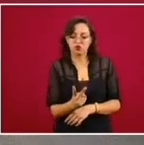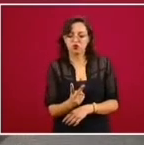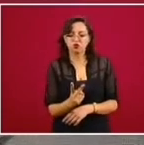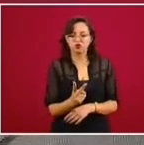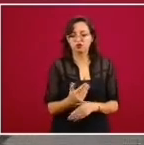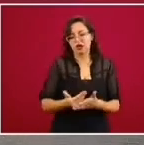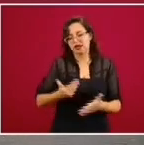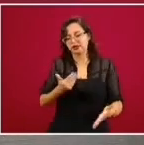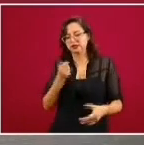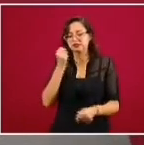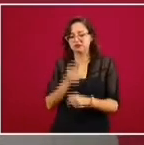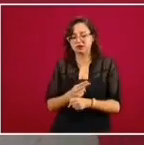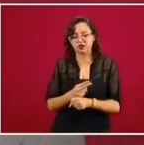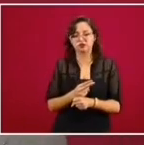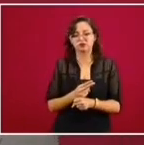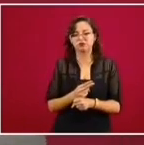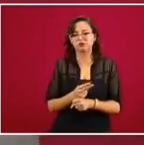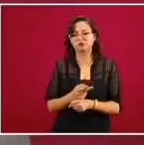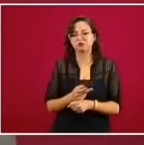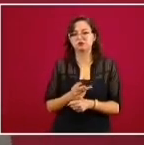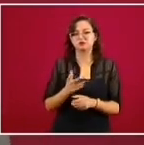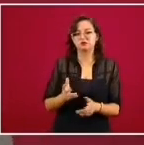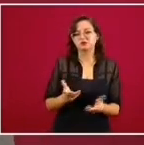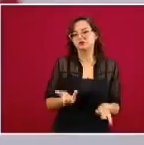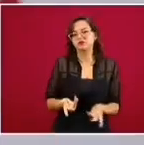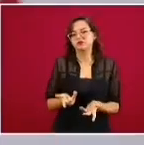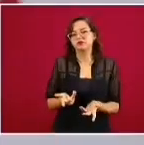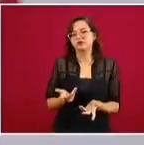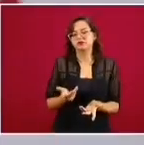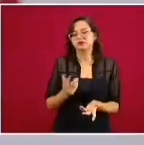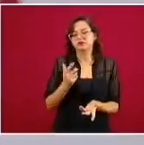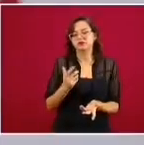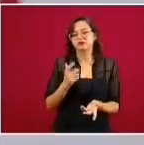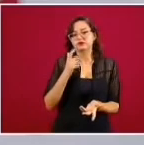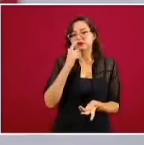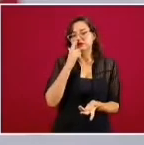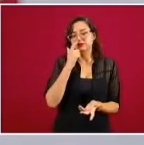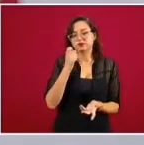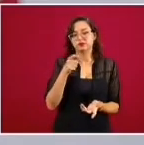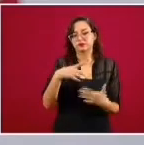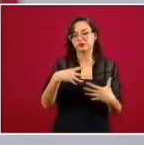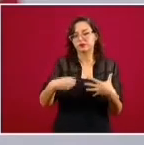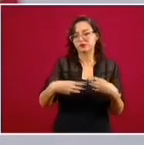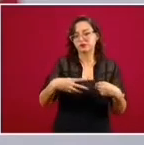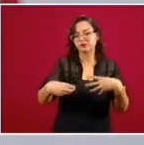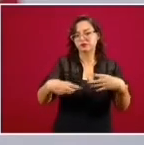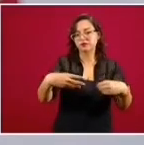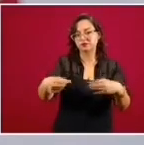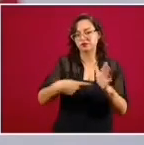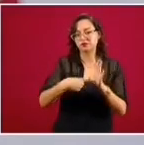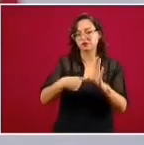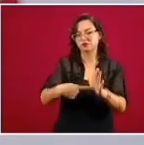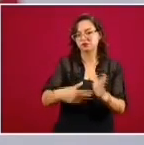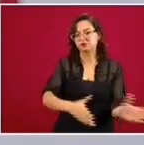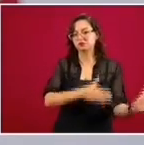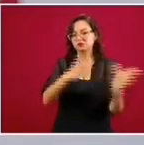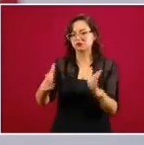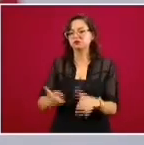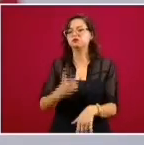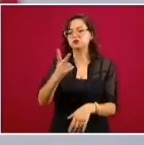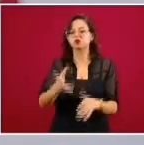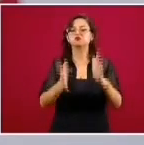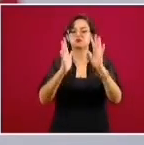Nos adelantamos con las medidas cuando técnicamente llegamos al punto donde la intensidad de la transmisión revelaba fase 2,